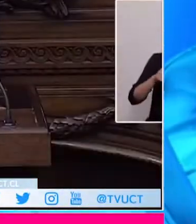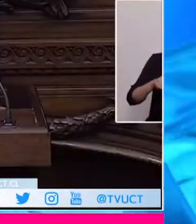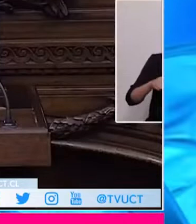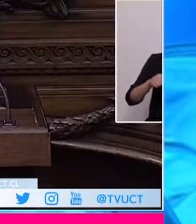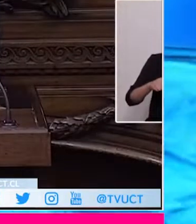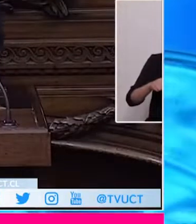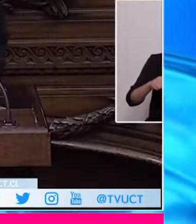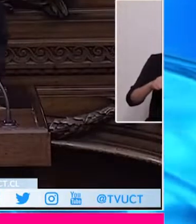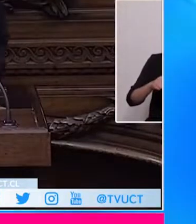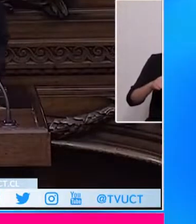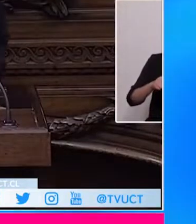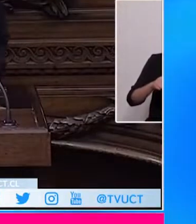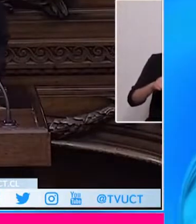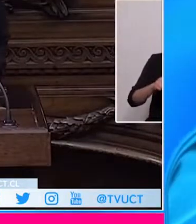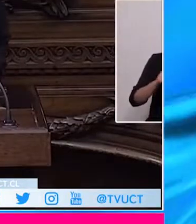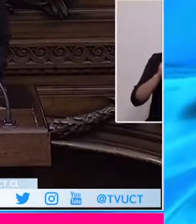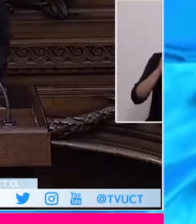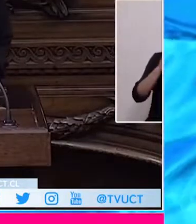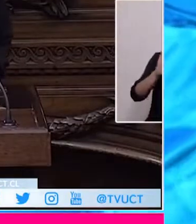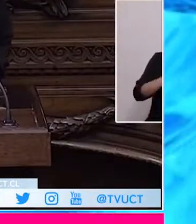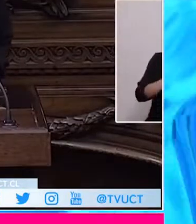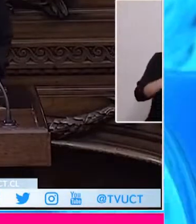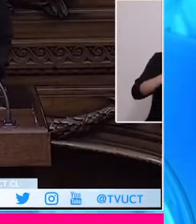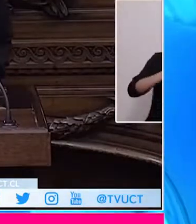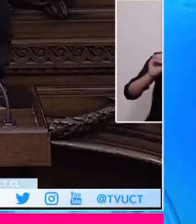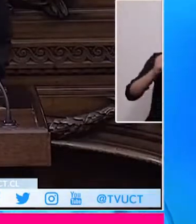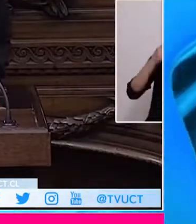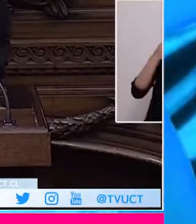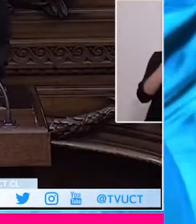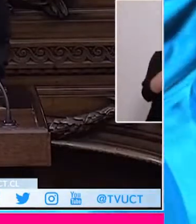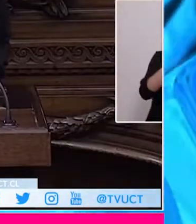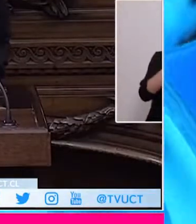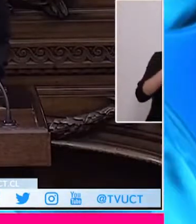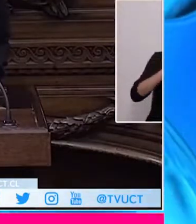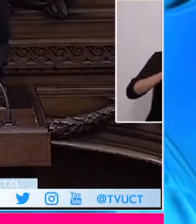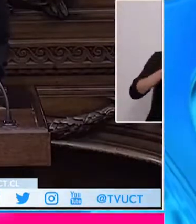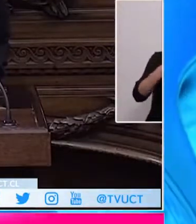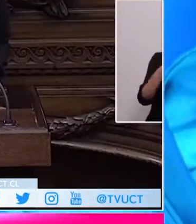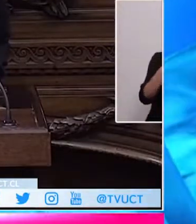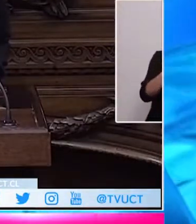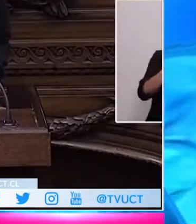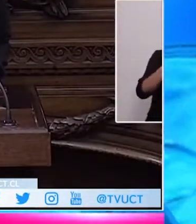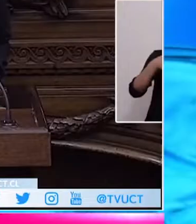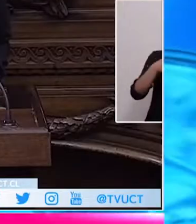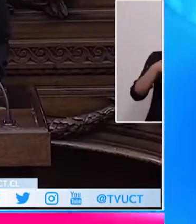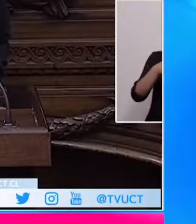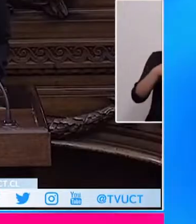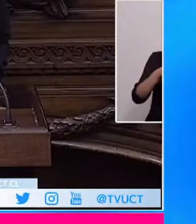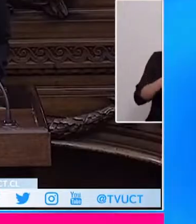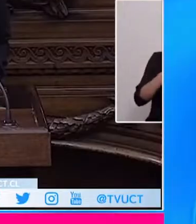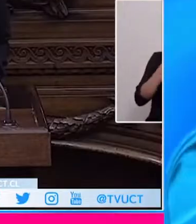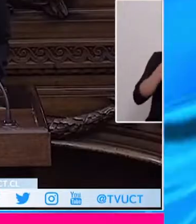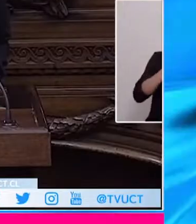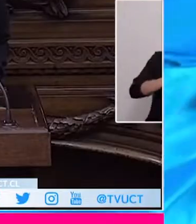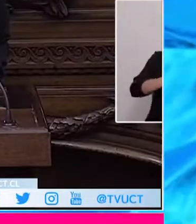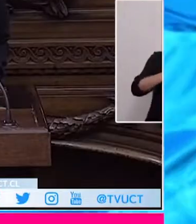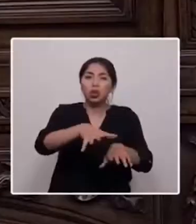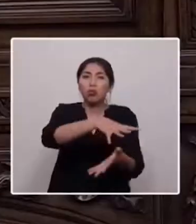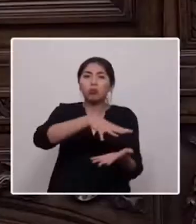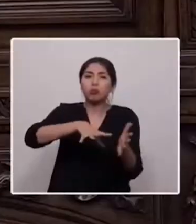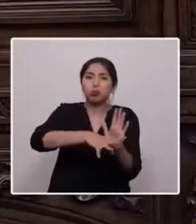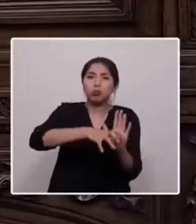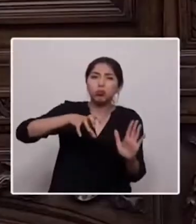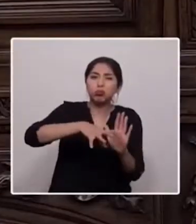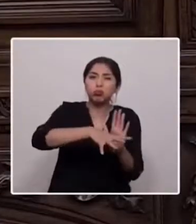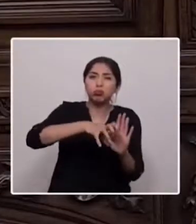contenta con eso. Hay otras cosas que me hubiera gustado hacer mejor, no sé, pues tal vez sobre todo comunicar mejor durante el proceso, pero la verdad es que hubo tanta pega